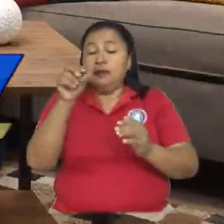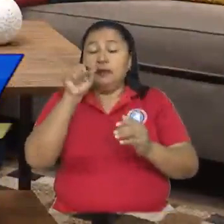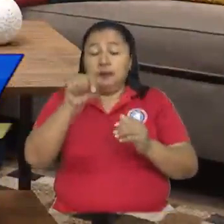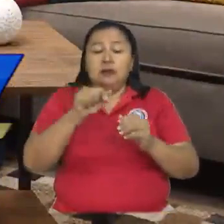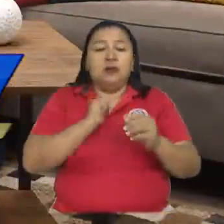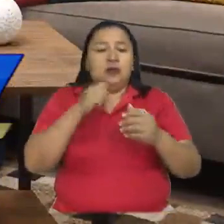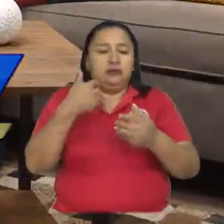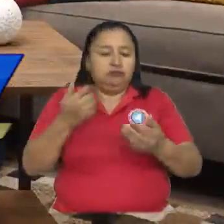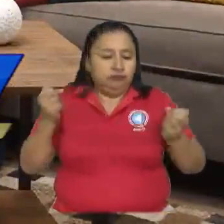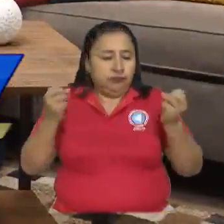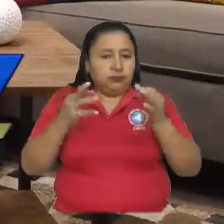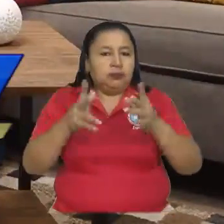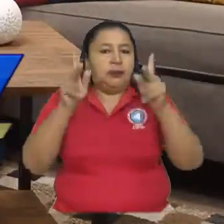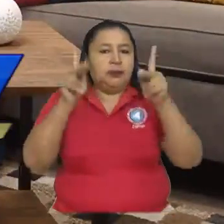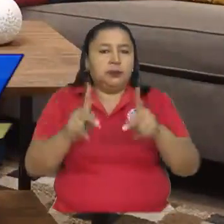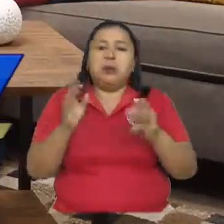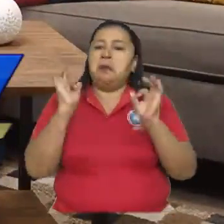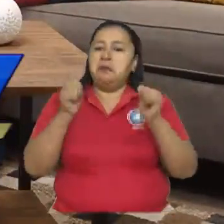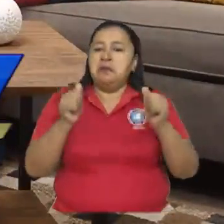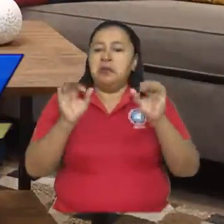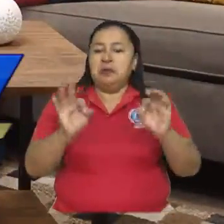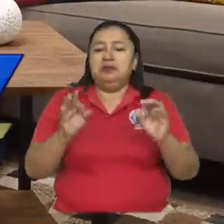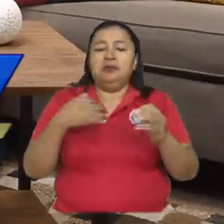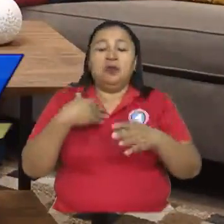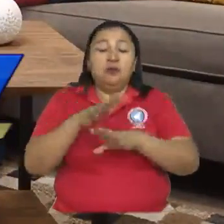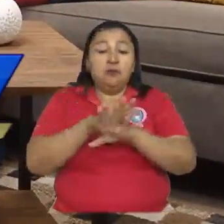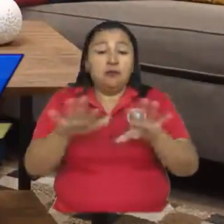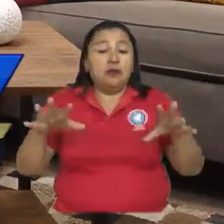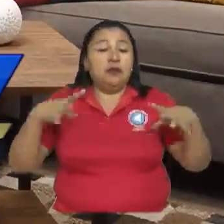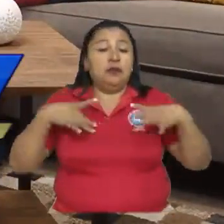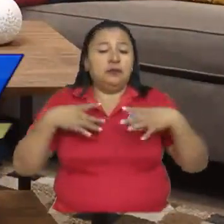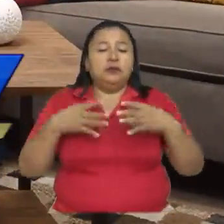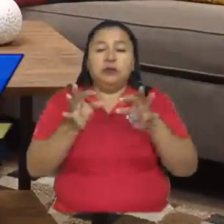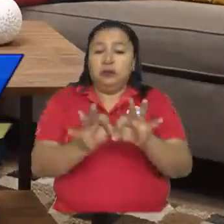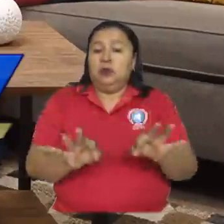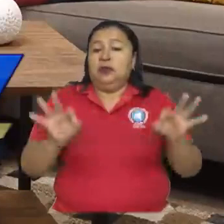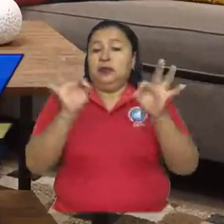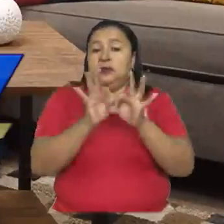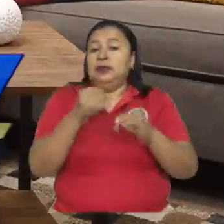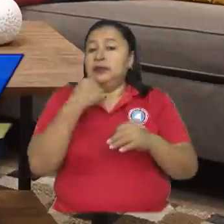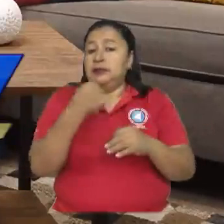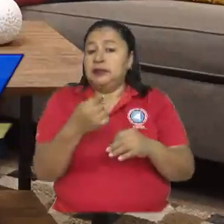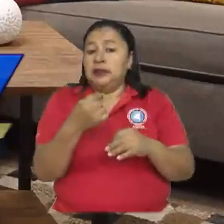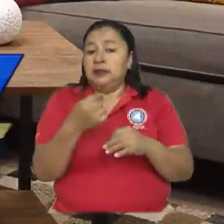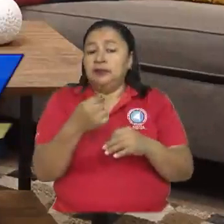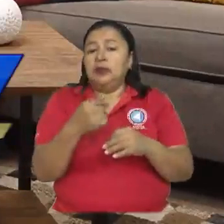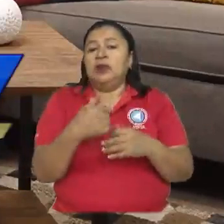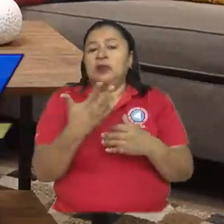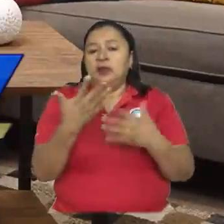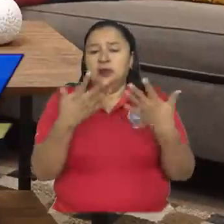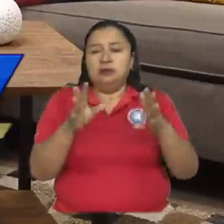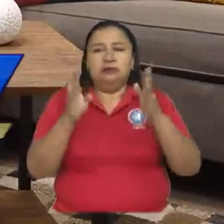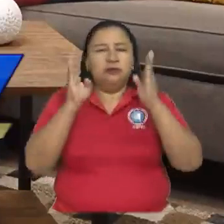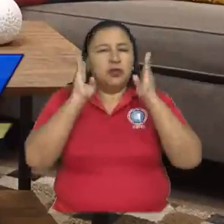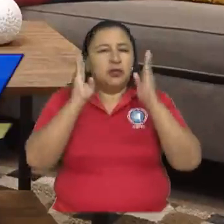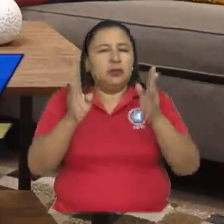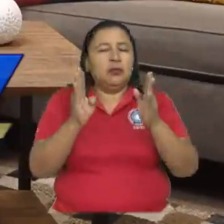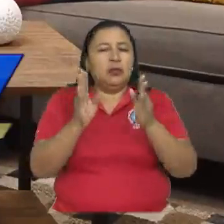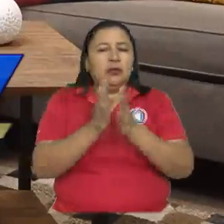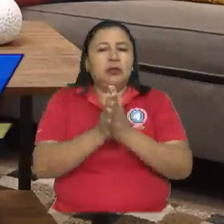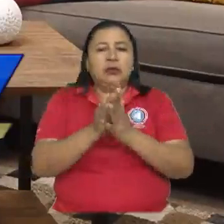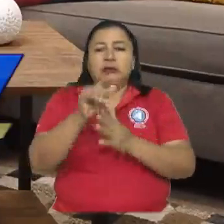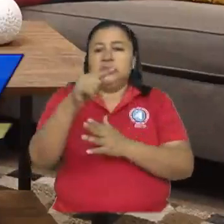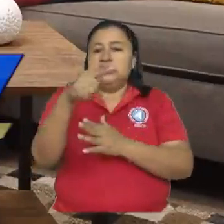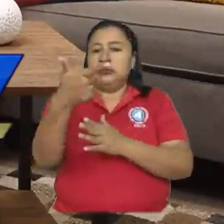familias nicaragüenses durante estas vacaciones. Es importante también destacar que atendimos a 7